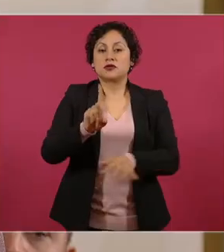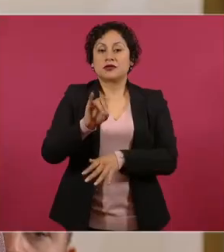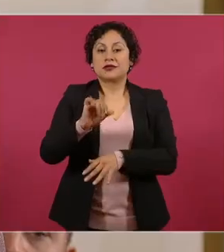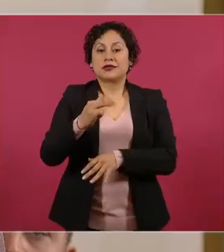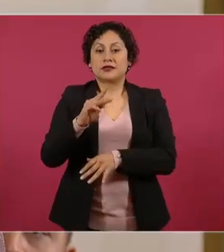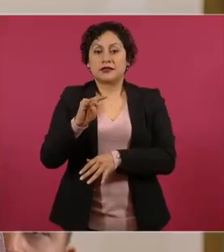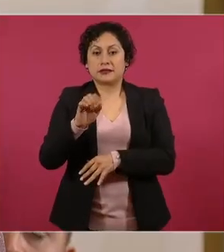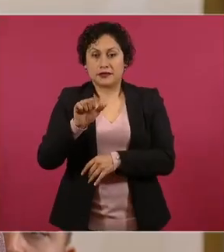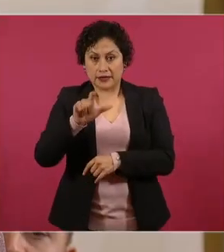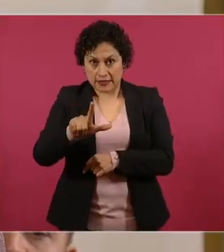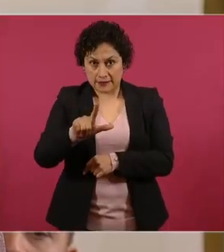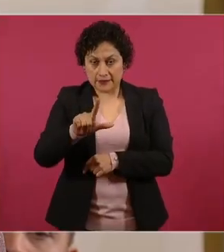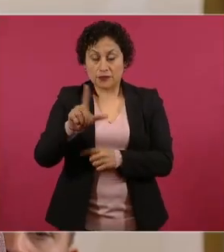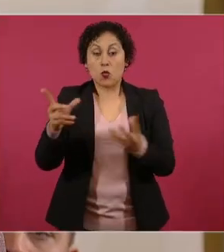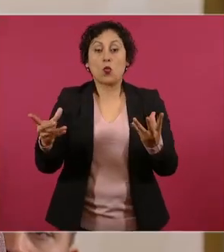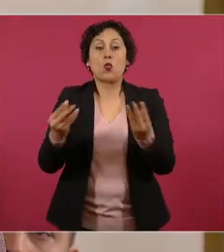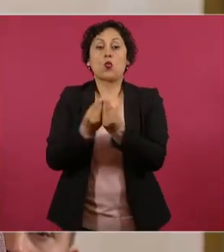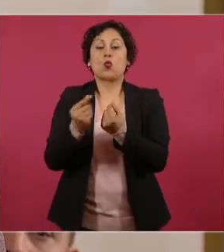y a Jesús,